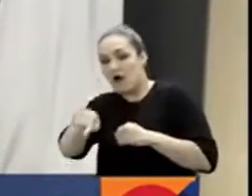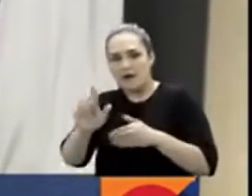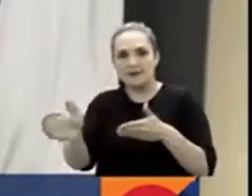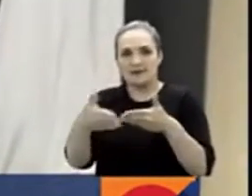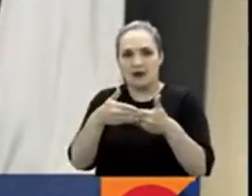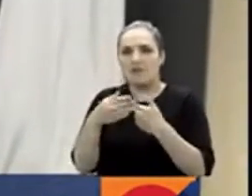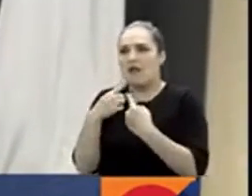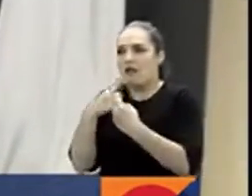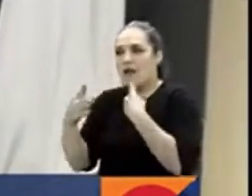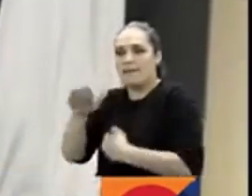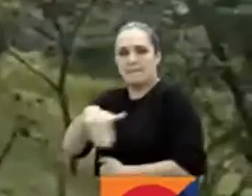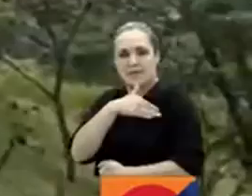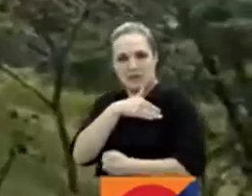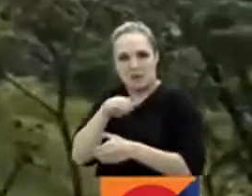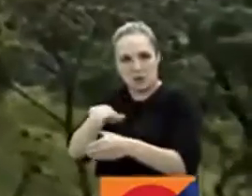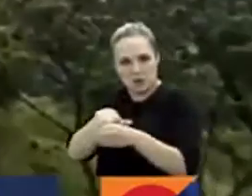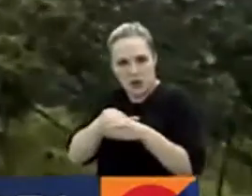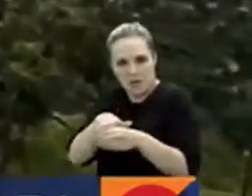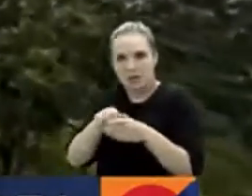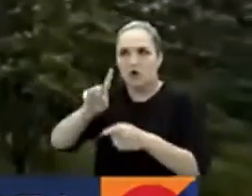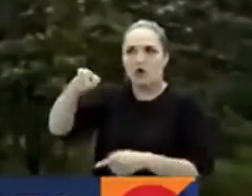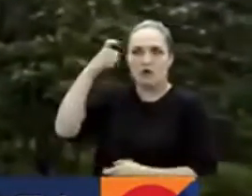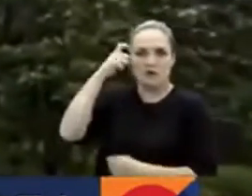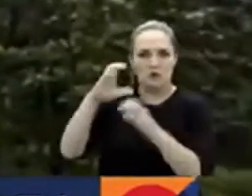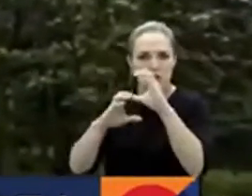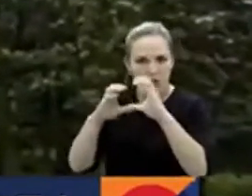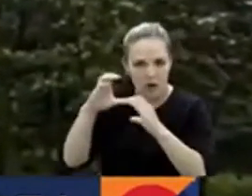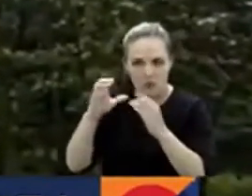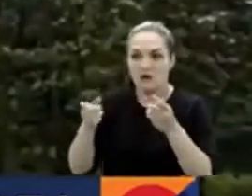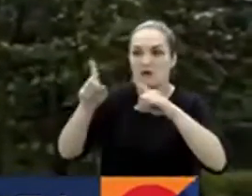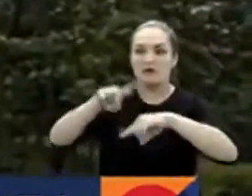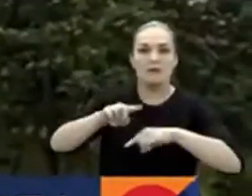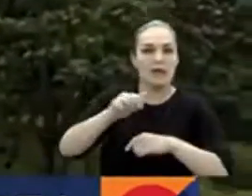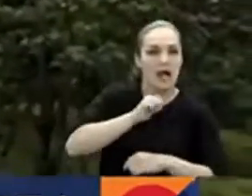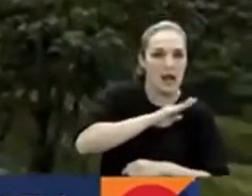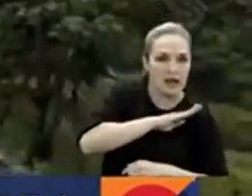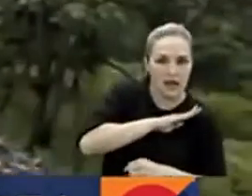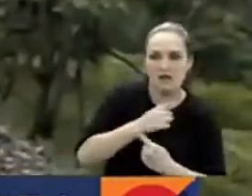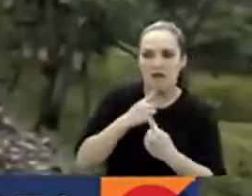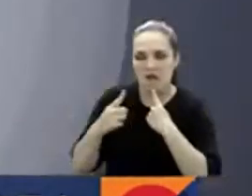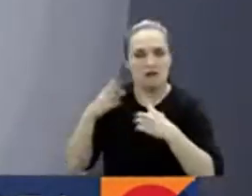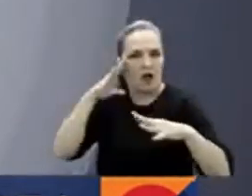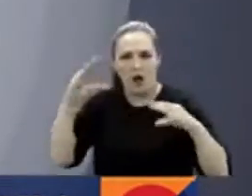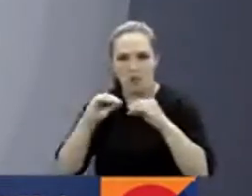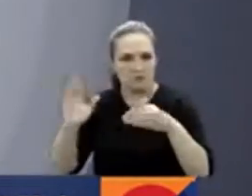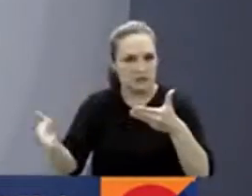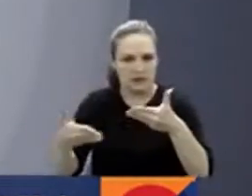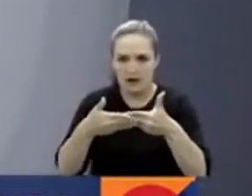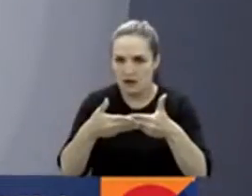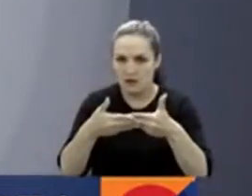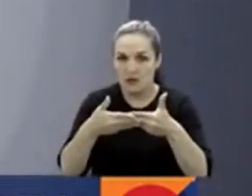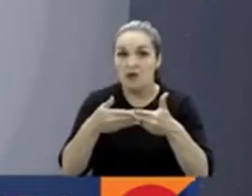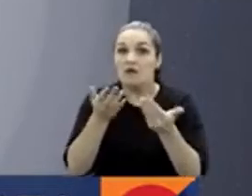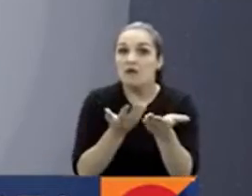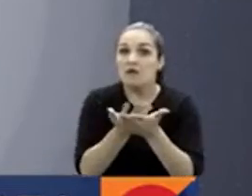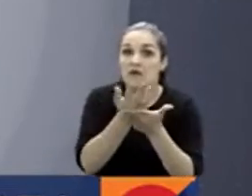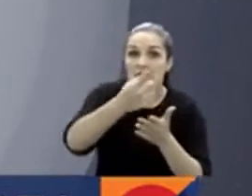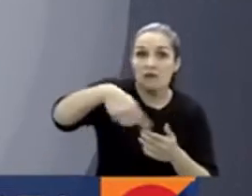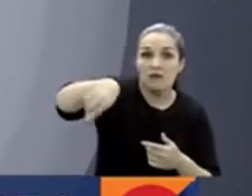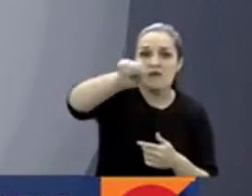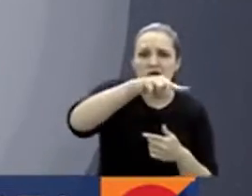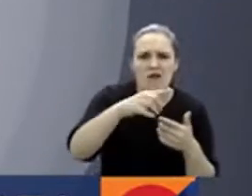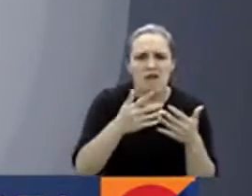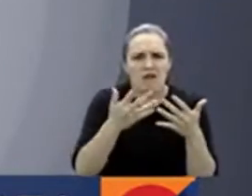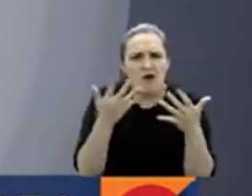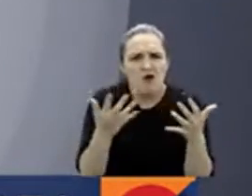de Transporte, Gobernación del Cauca y las alcaldías municipales. Las autoridades de tránsito han recomendado a los conductores a circular